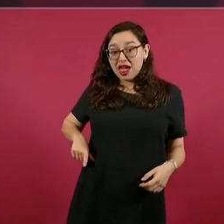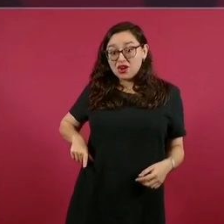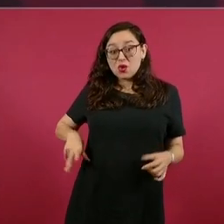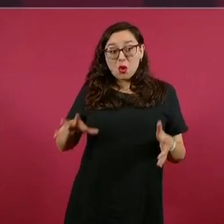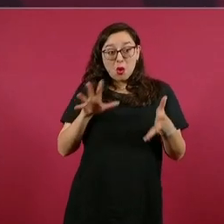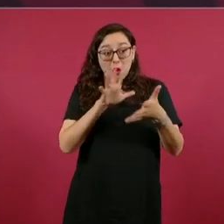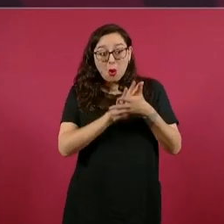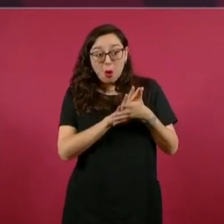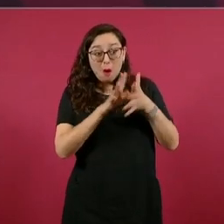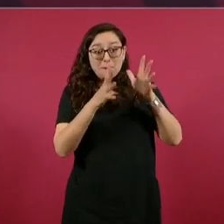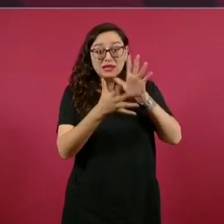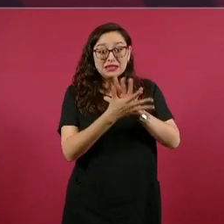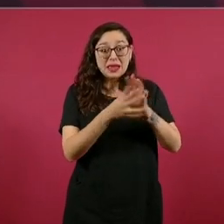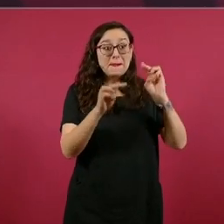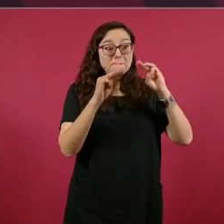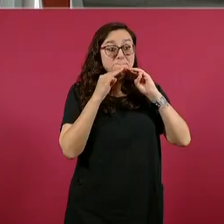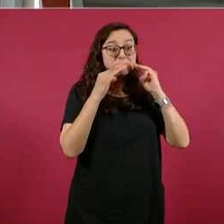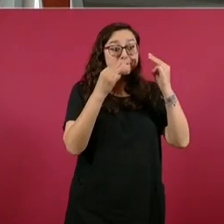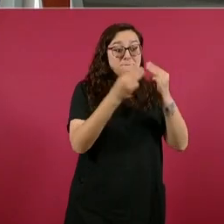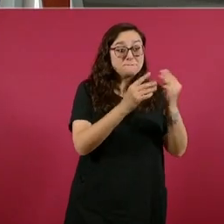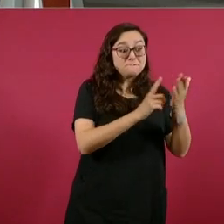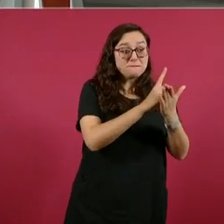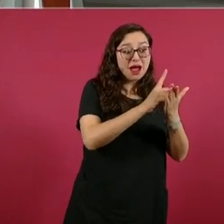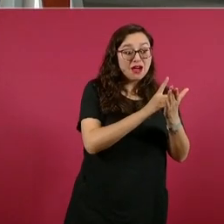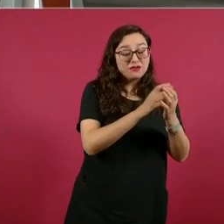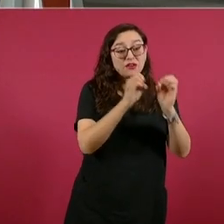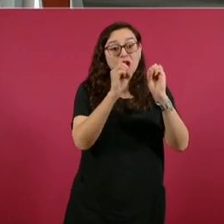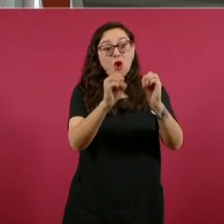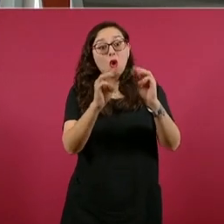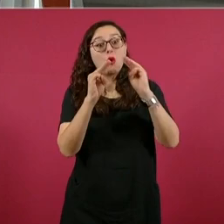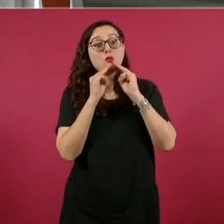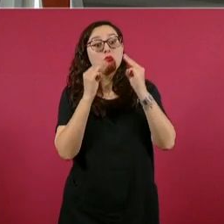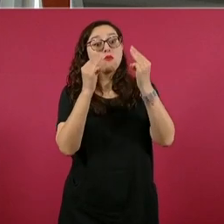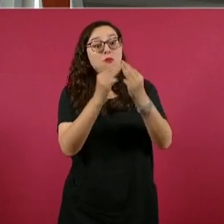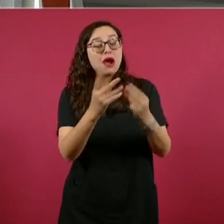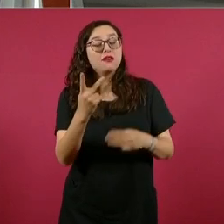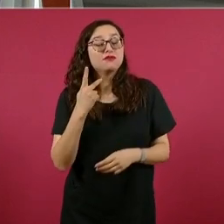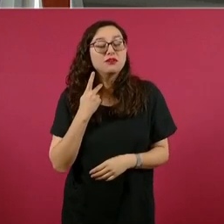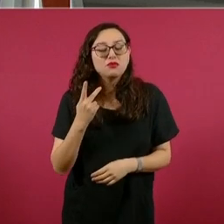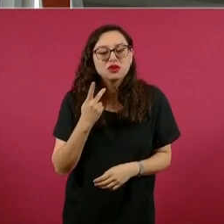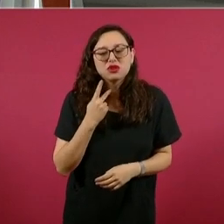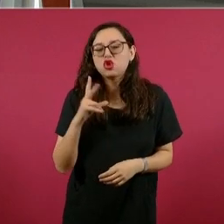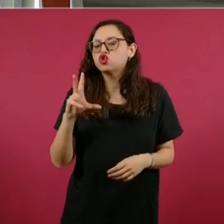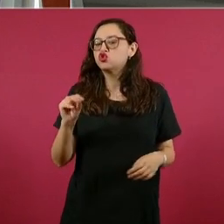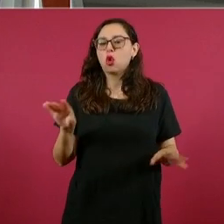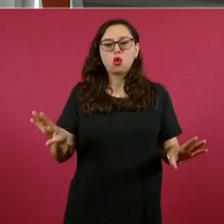que se establezcan narcos gobiernos